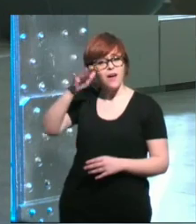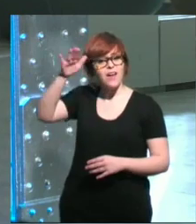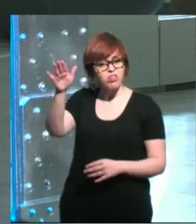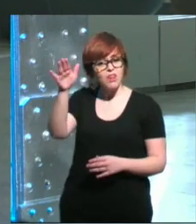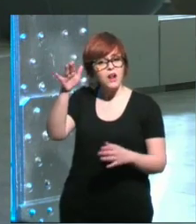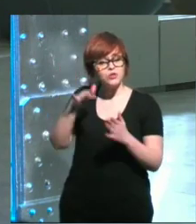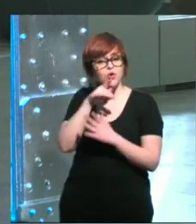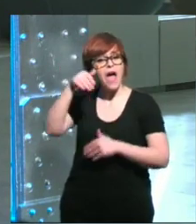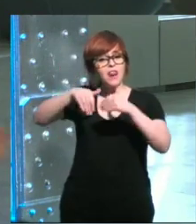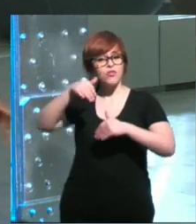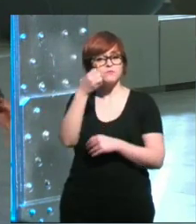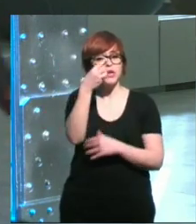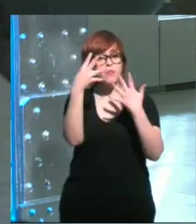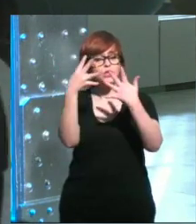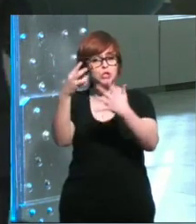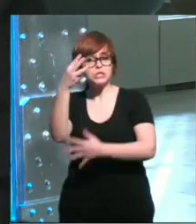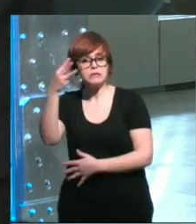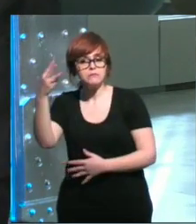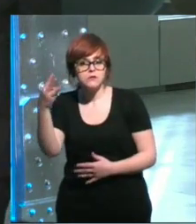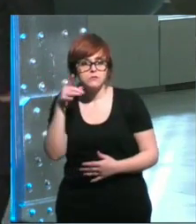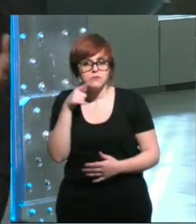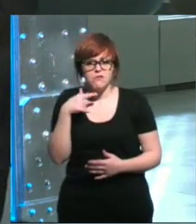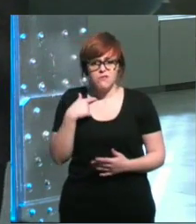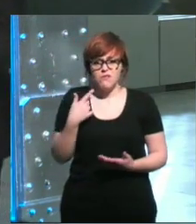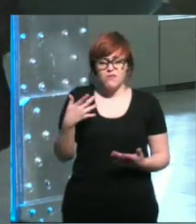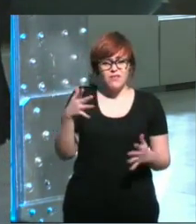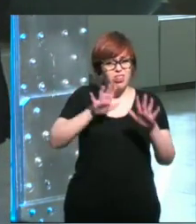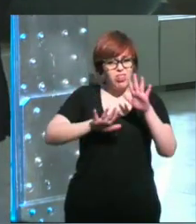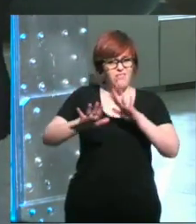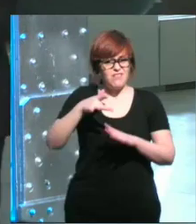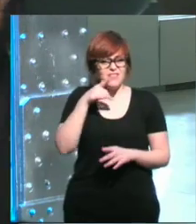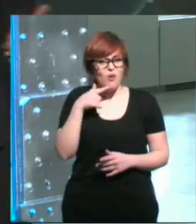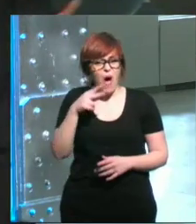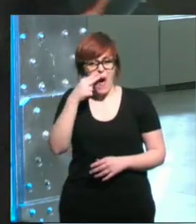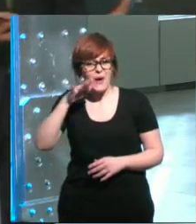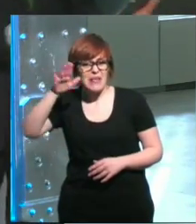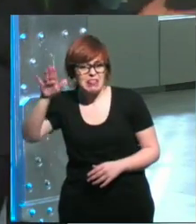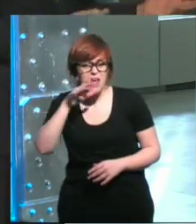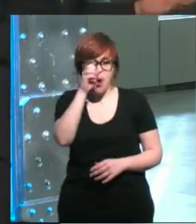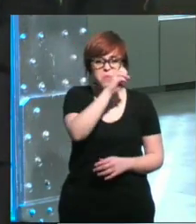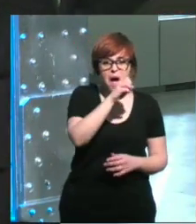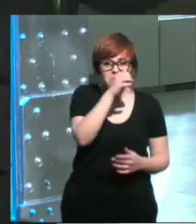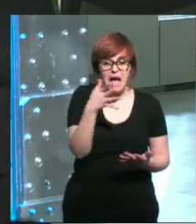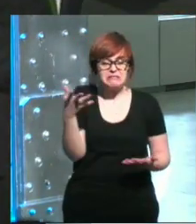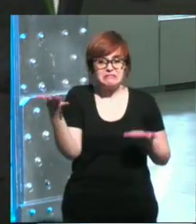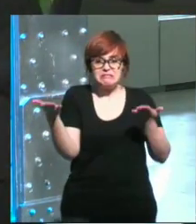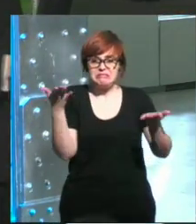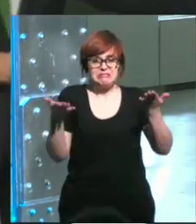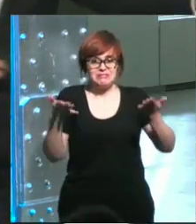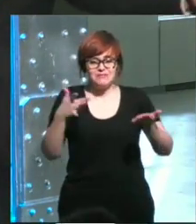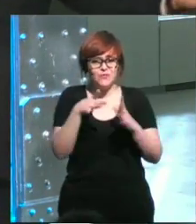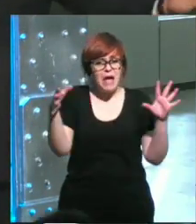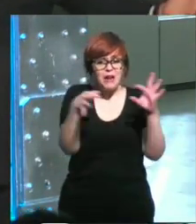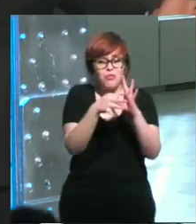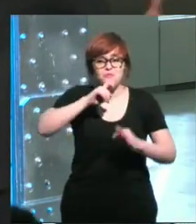el 1933. ¿Pero qué me cuentas? O sea, ¿qué tendrá que ver Hitler con Obama? Obama es un hombre que habla de la esperanza, de todo lo bueno